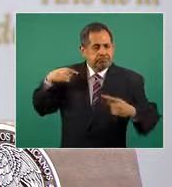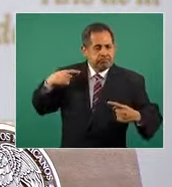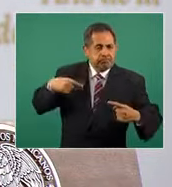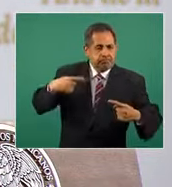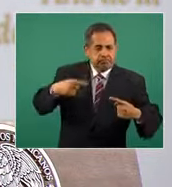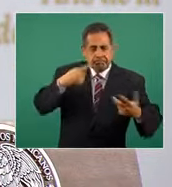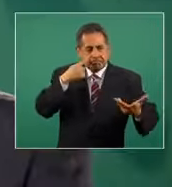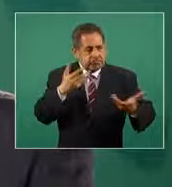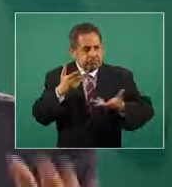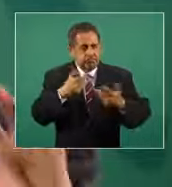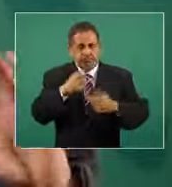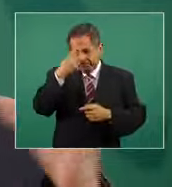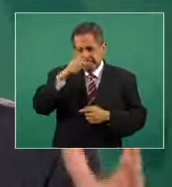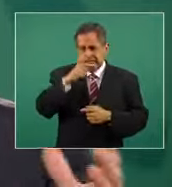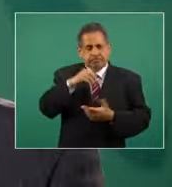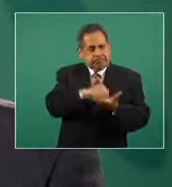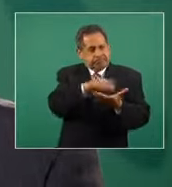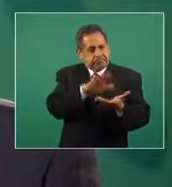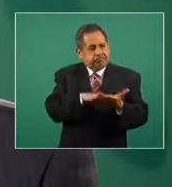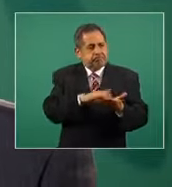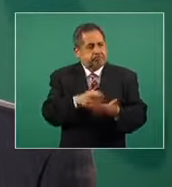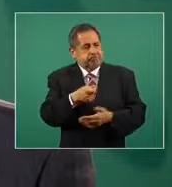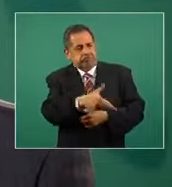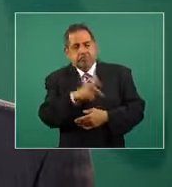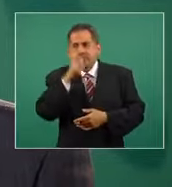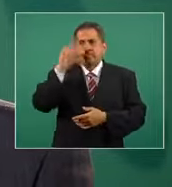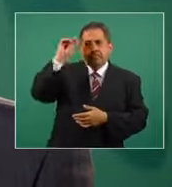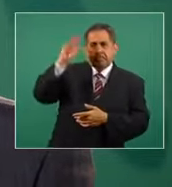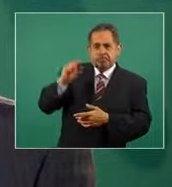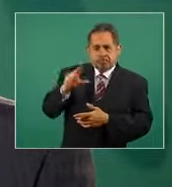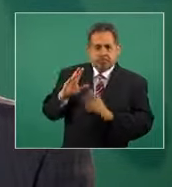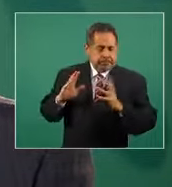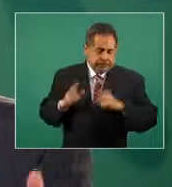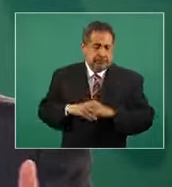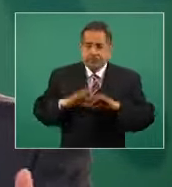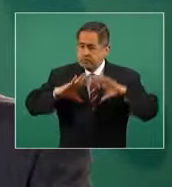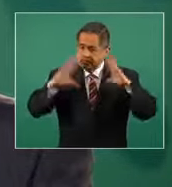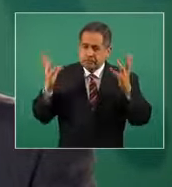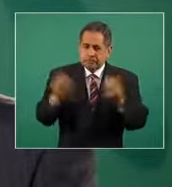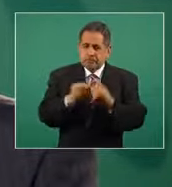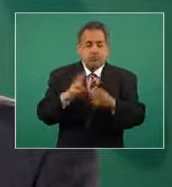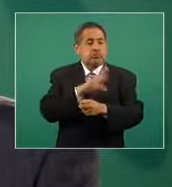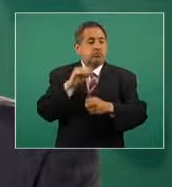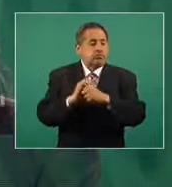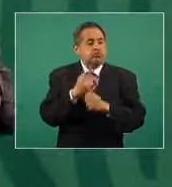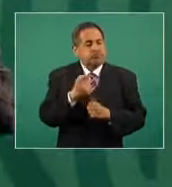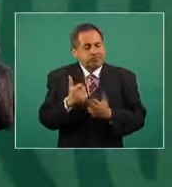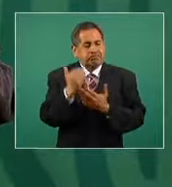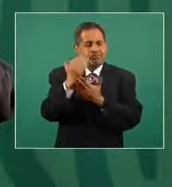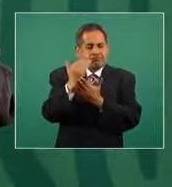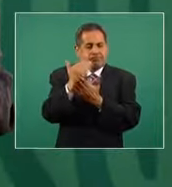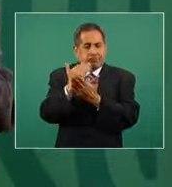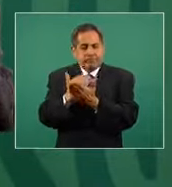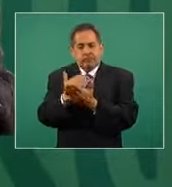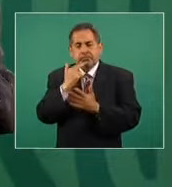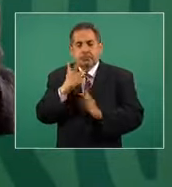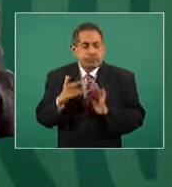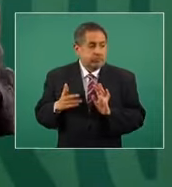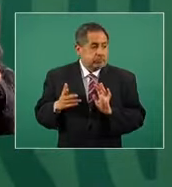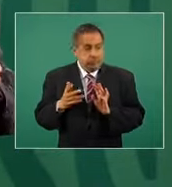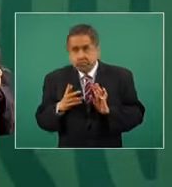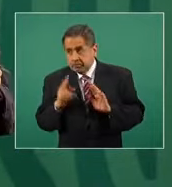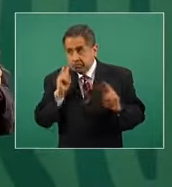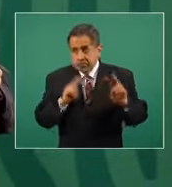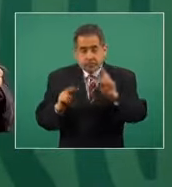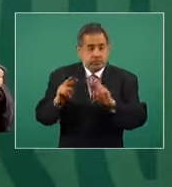del semáforo y suman un panorama general nacional de reducción que, dado que está